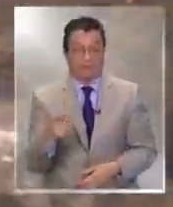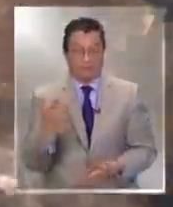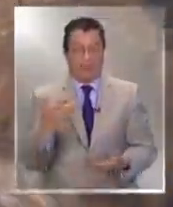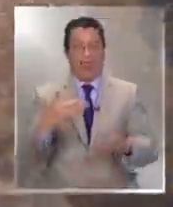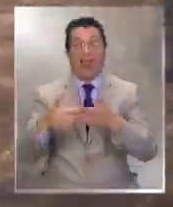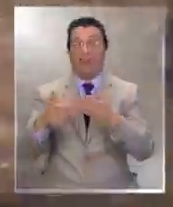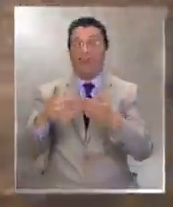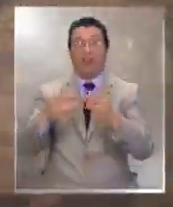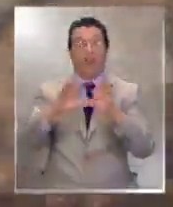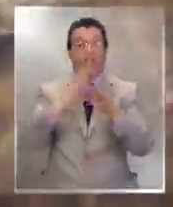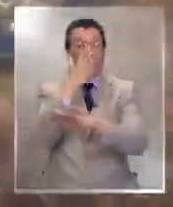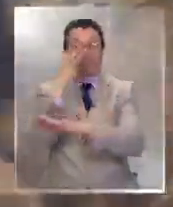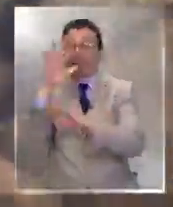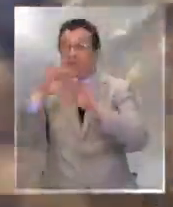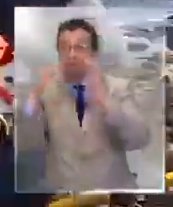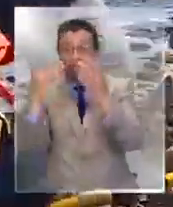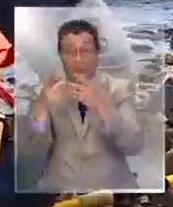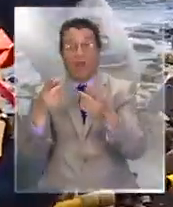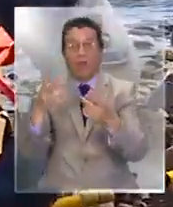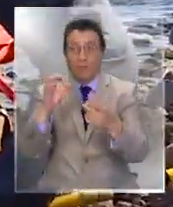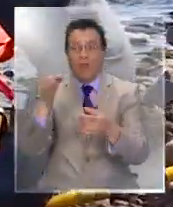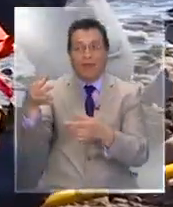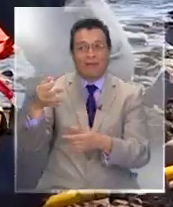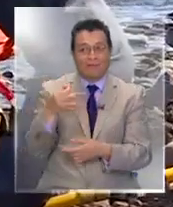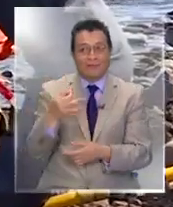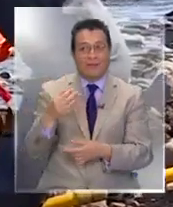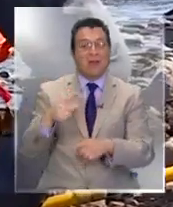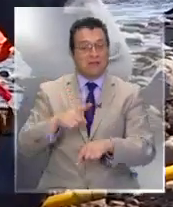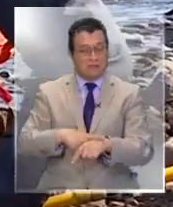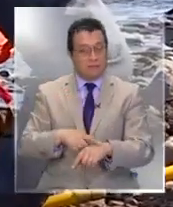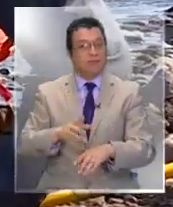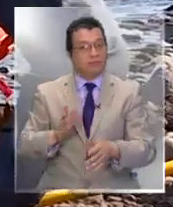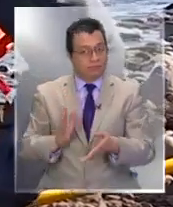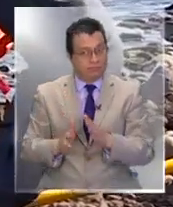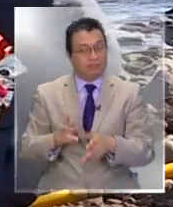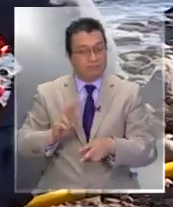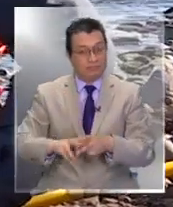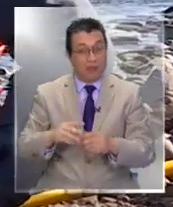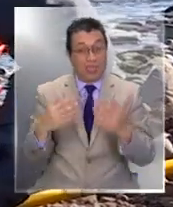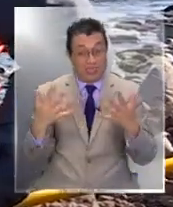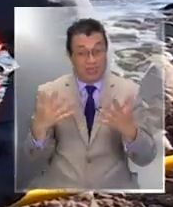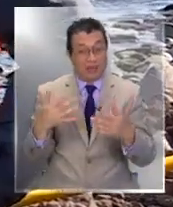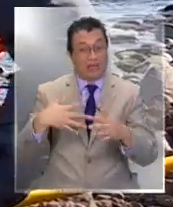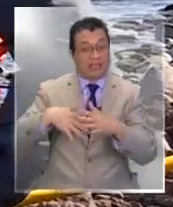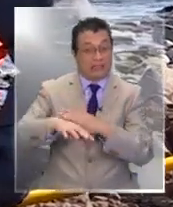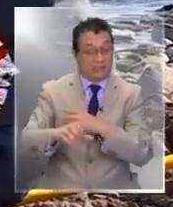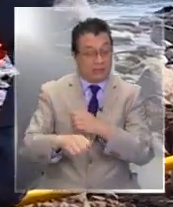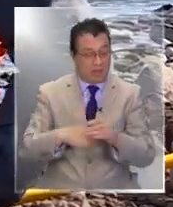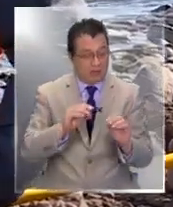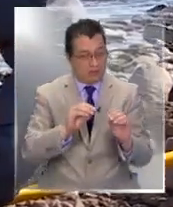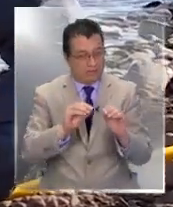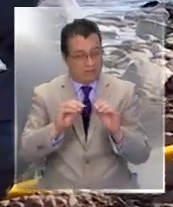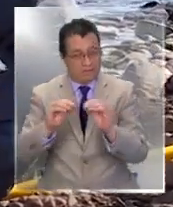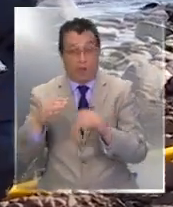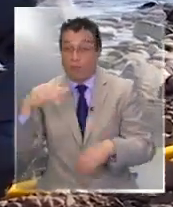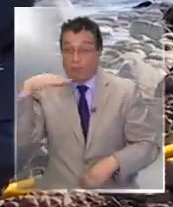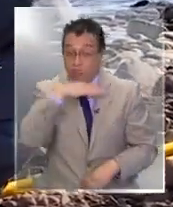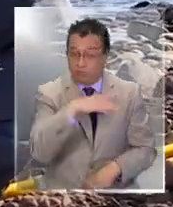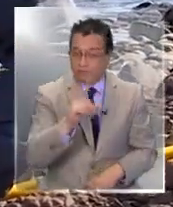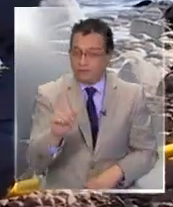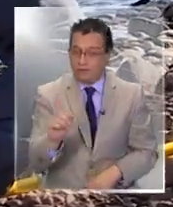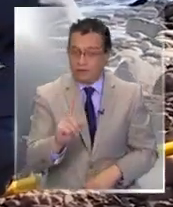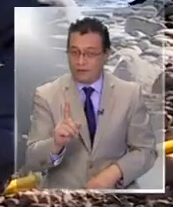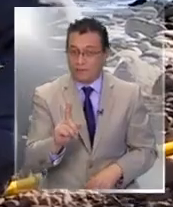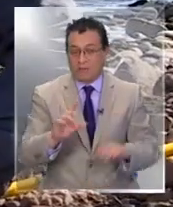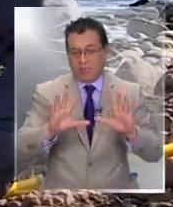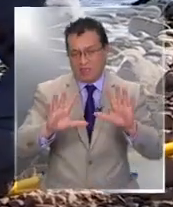para decirnos que aún estamos a tiempo. Yo esperaría que dentro de los próximos 10 o 15 años, porque esto no es una cosa rápida, dentro de los próximos,